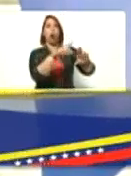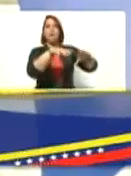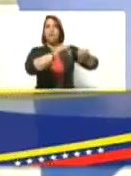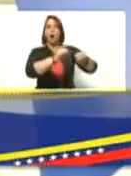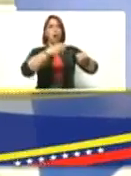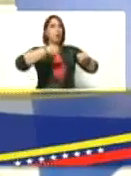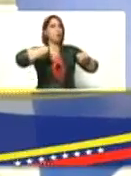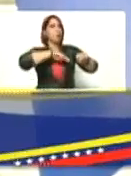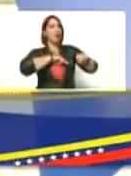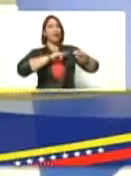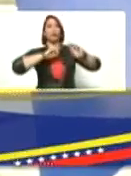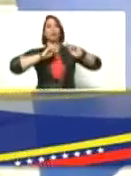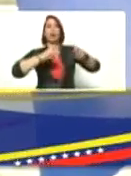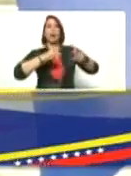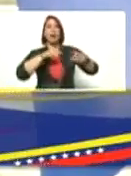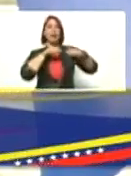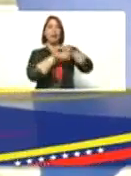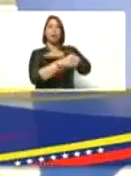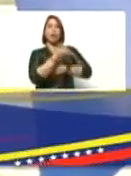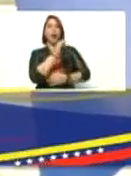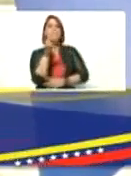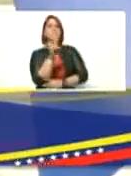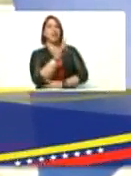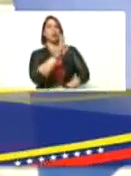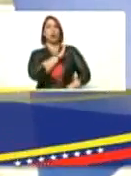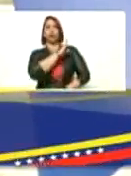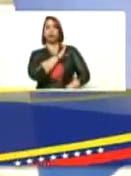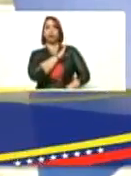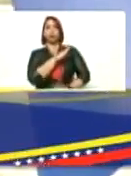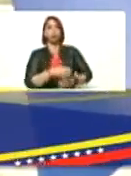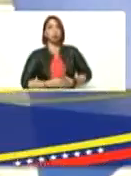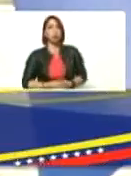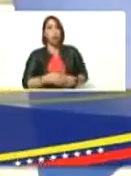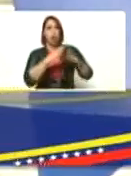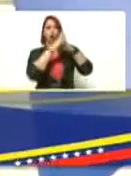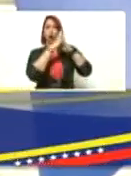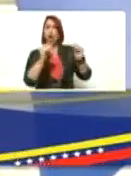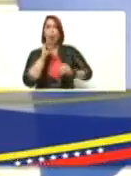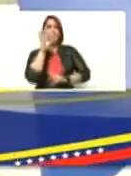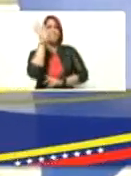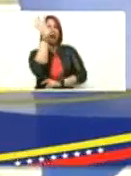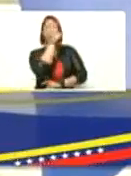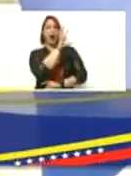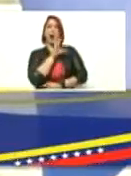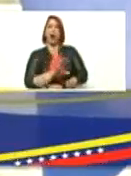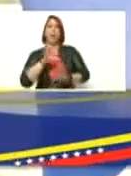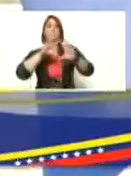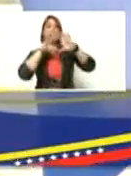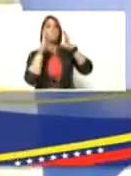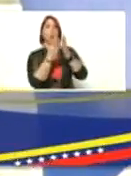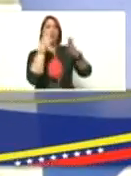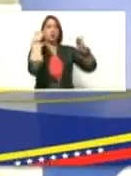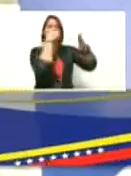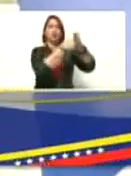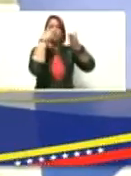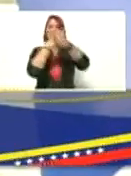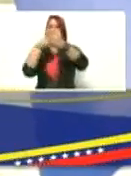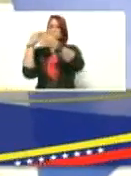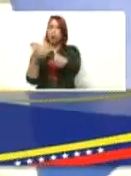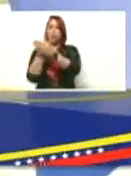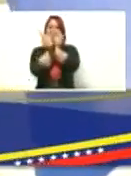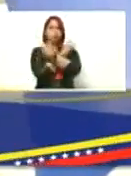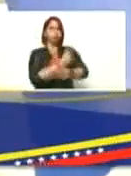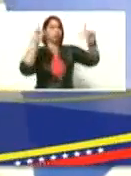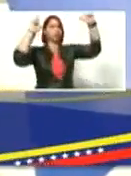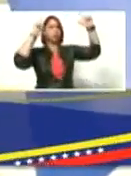en nuestros asuntos internos de nuestra nación y de todas las naciones del mundo que luchan por su libertad